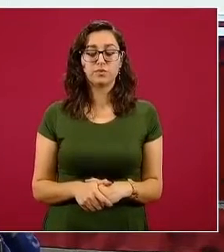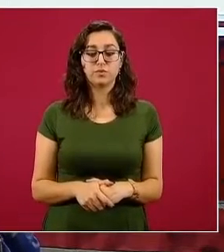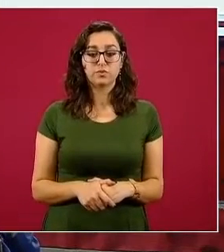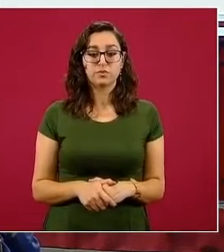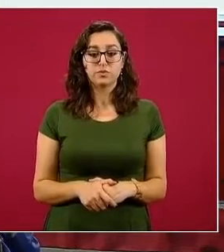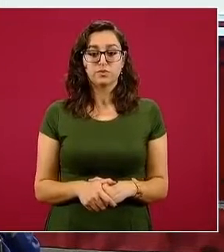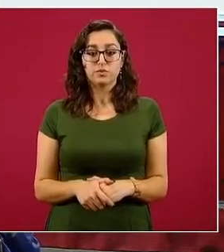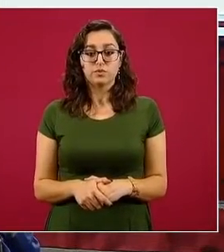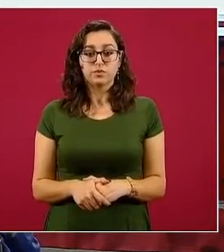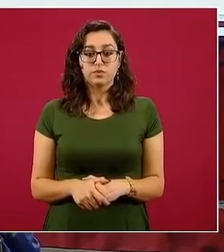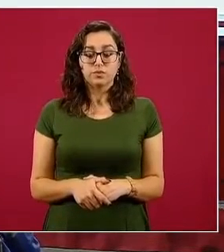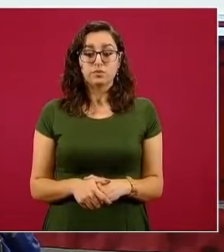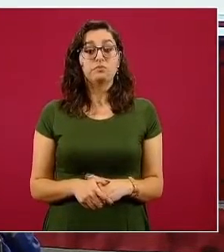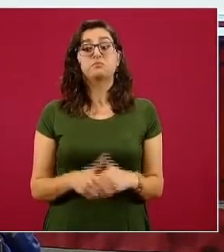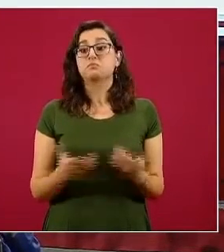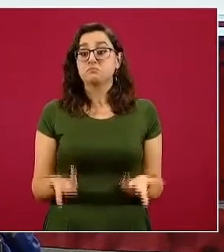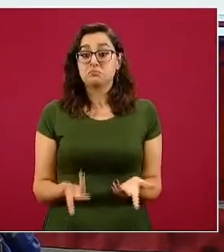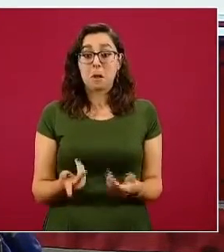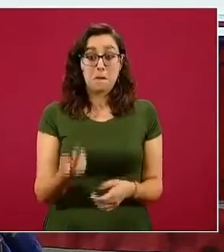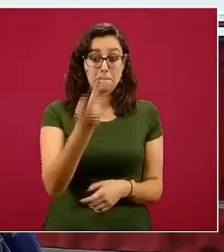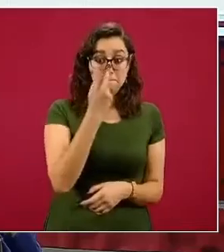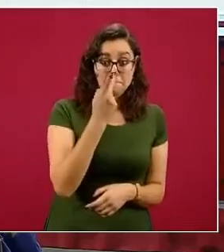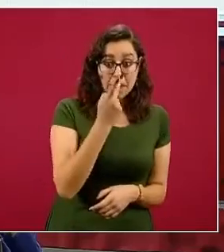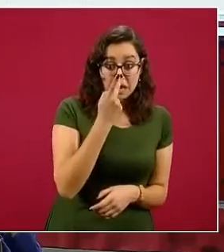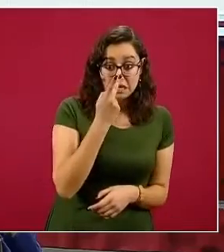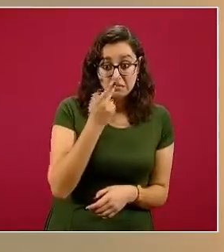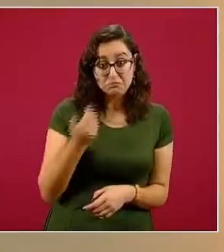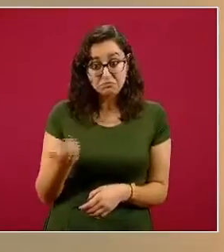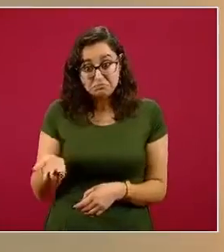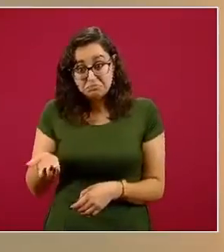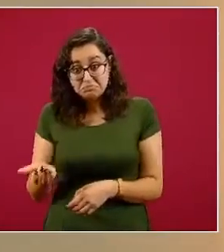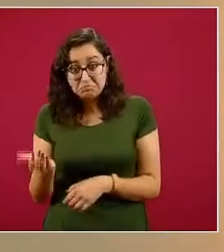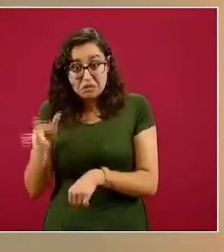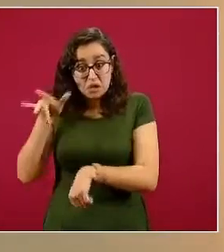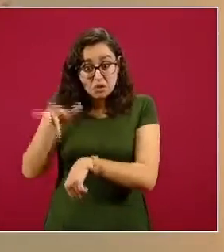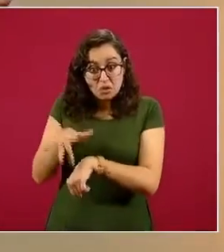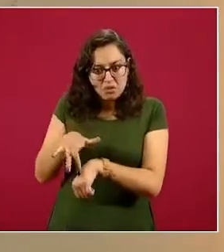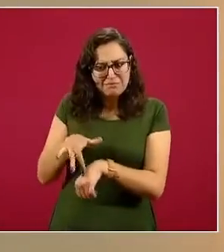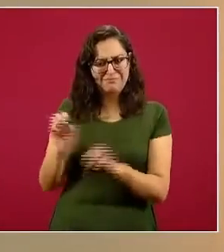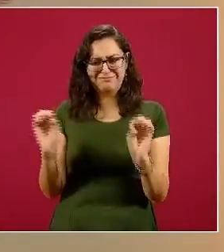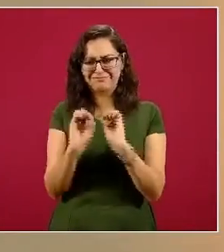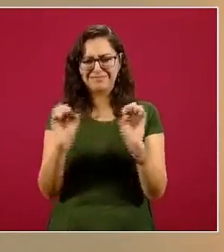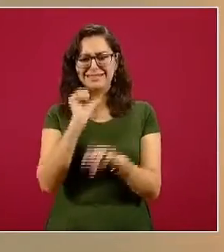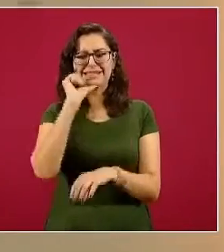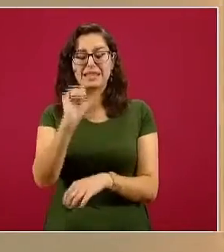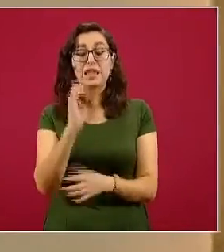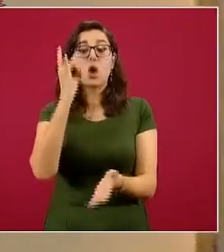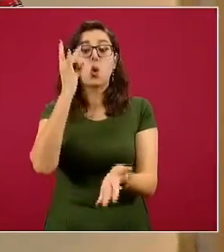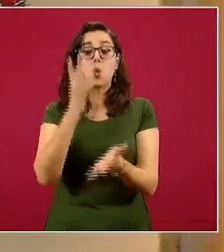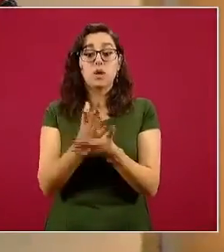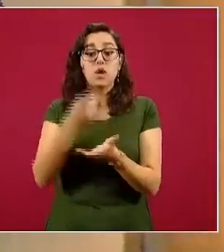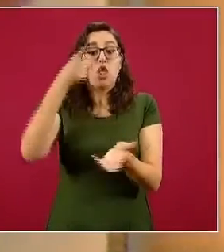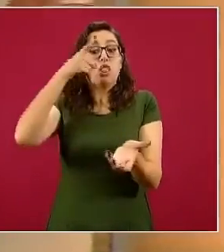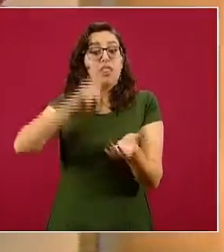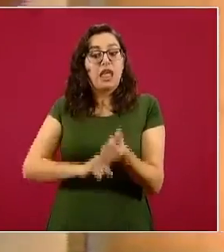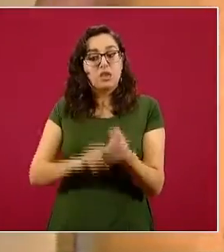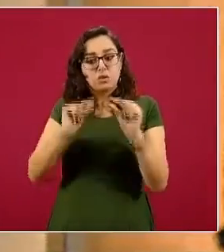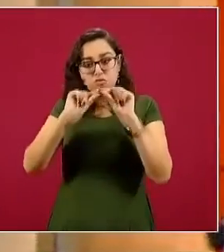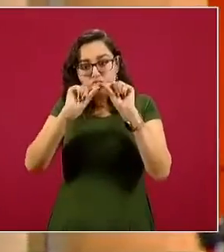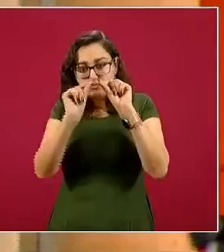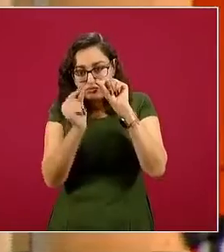procedimiento no se toca el pene ni el testículo, solamente el conducto deferente, por lo cual después